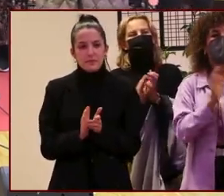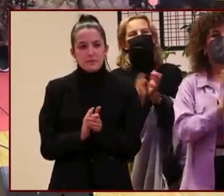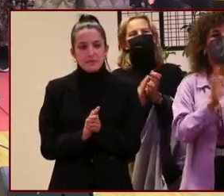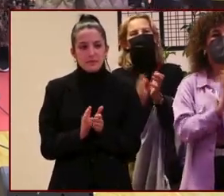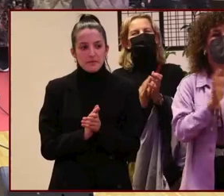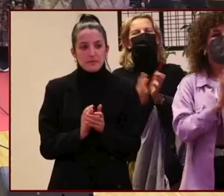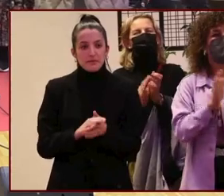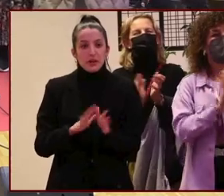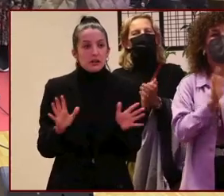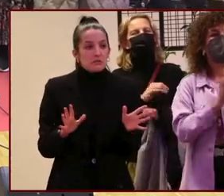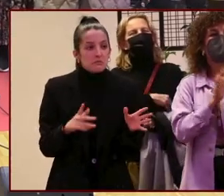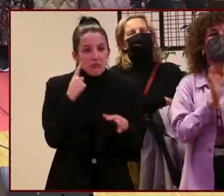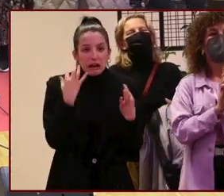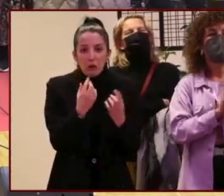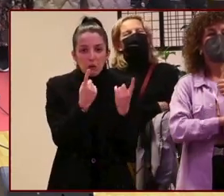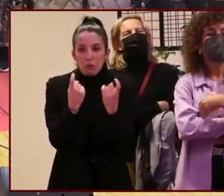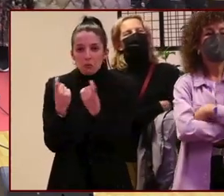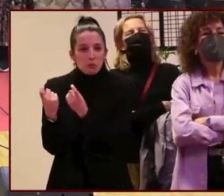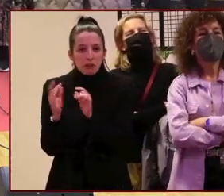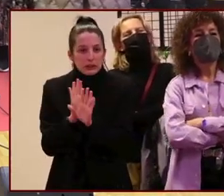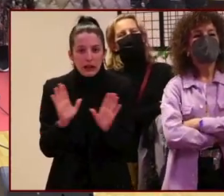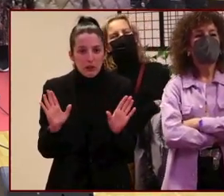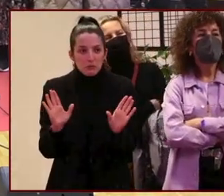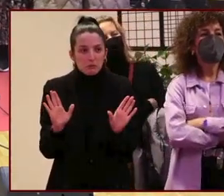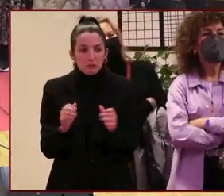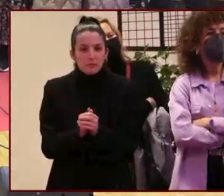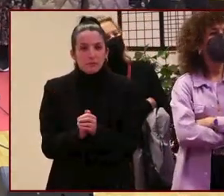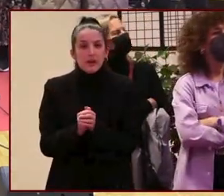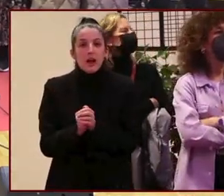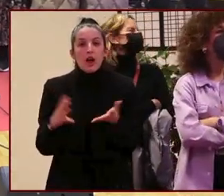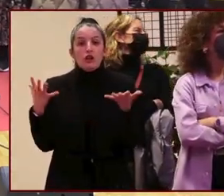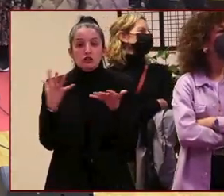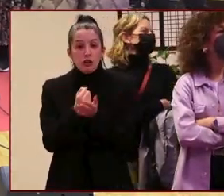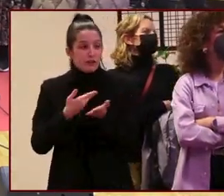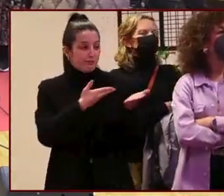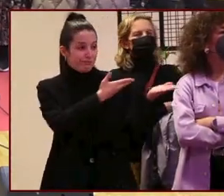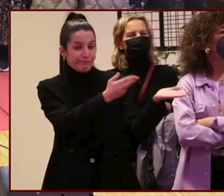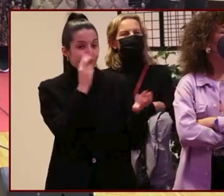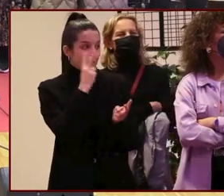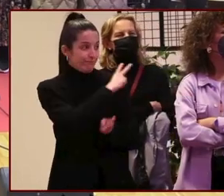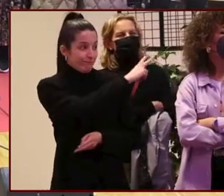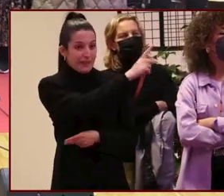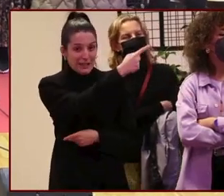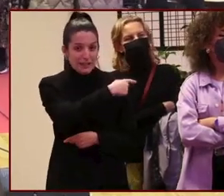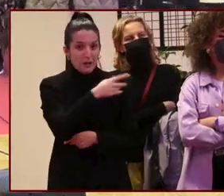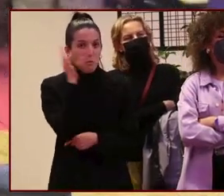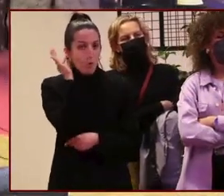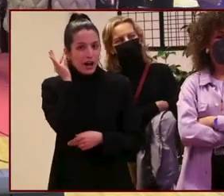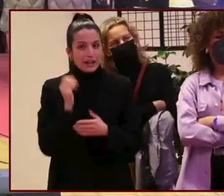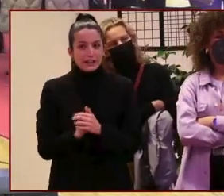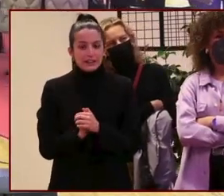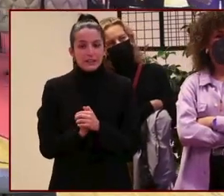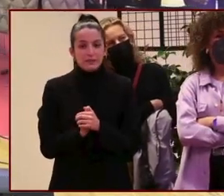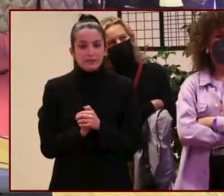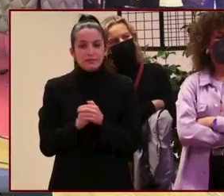el creo que no me falta en inglés todas estas mujeres que ves aquí son